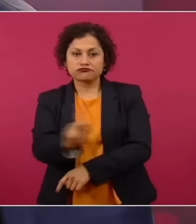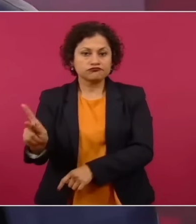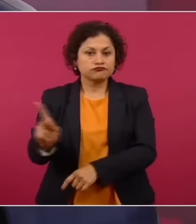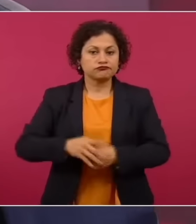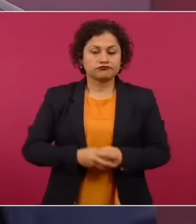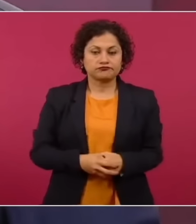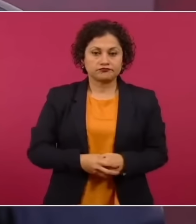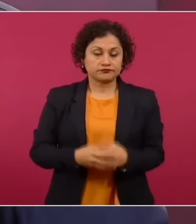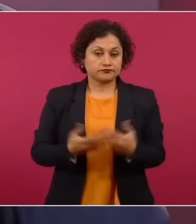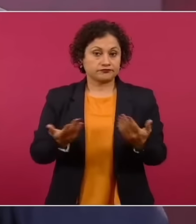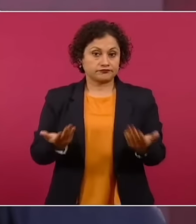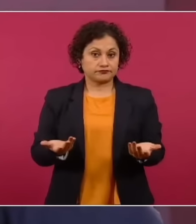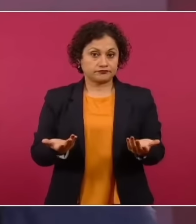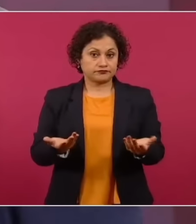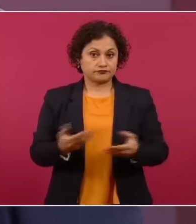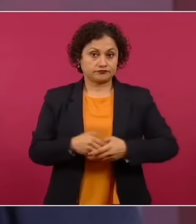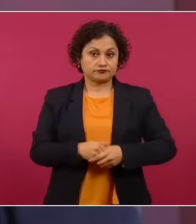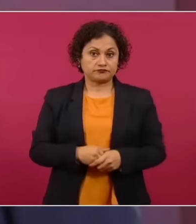Y